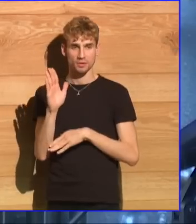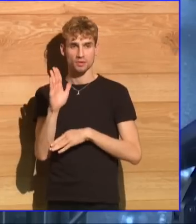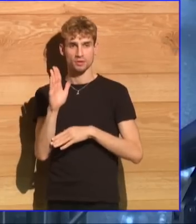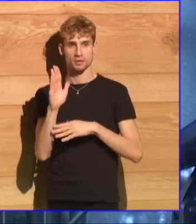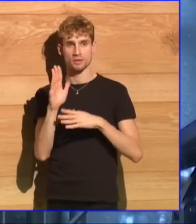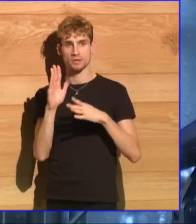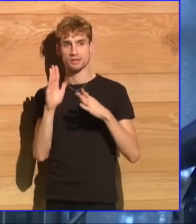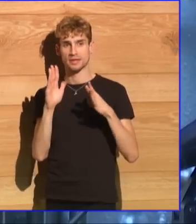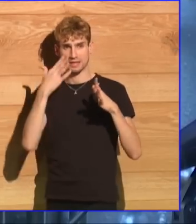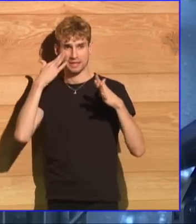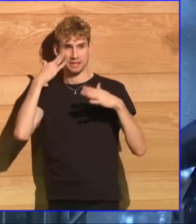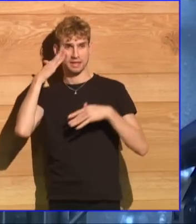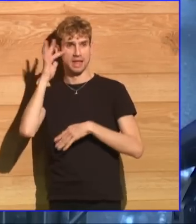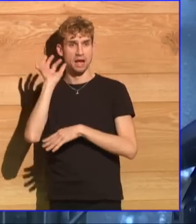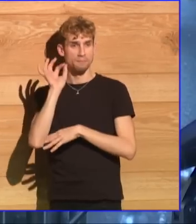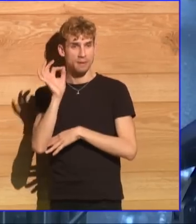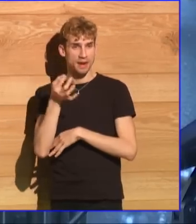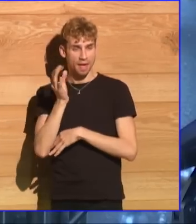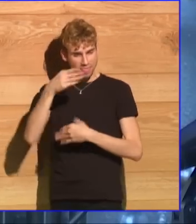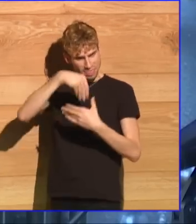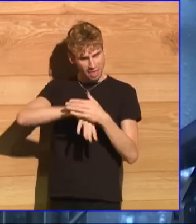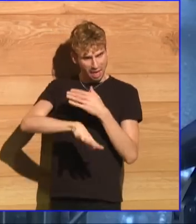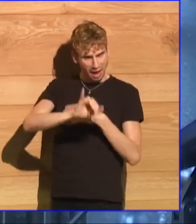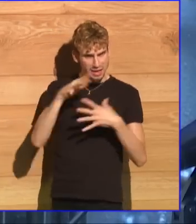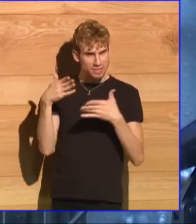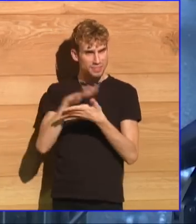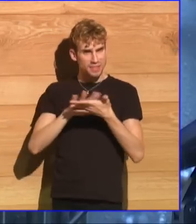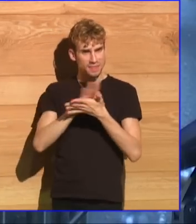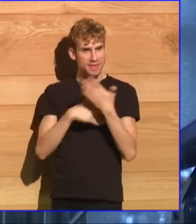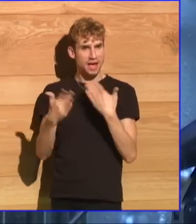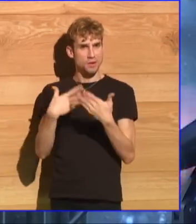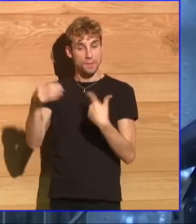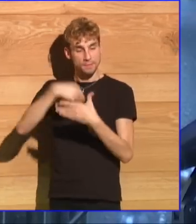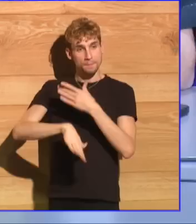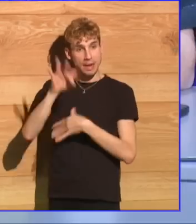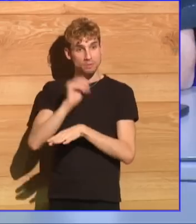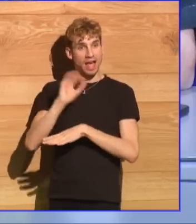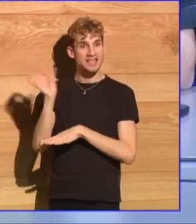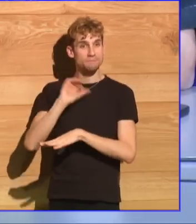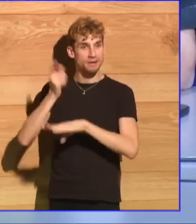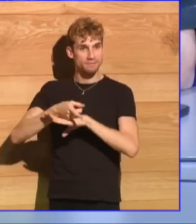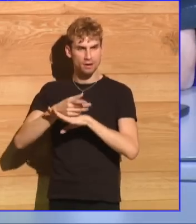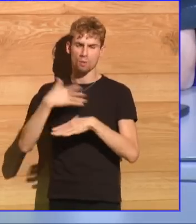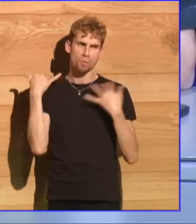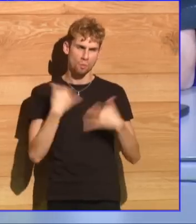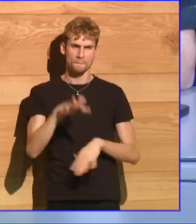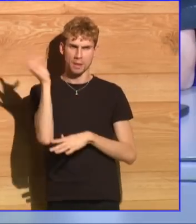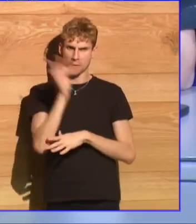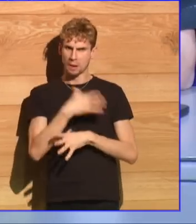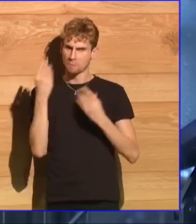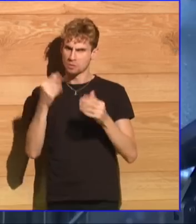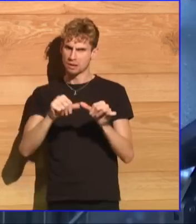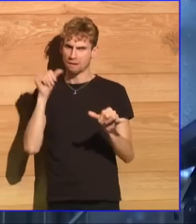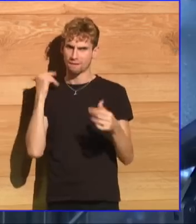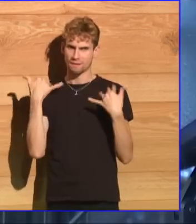verdad encierra una línea de diálogo en una película de Spielberg, Más que el anterior Tras, que son dijiste antes. muchas No, películas, antes era